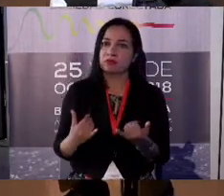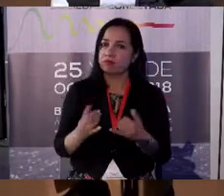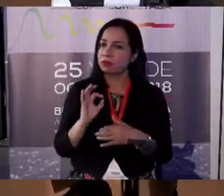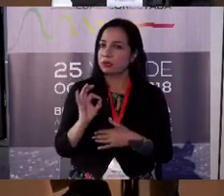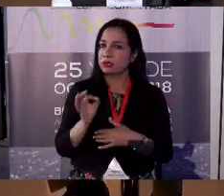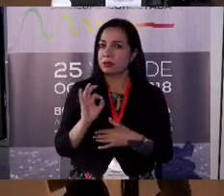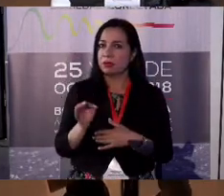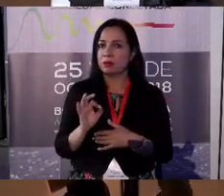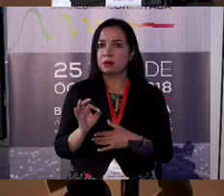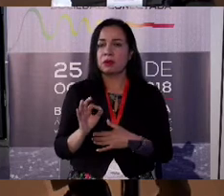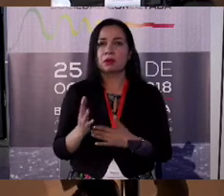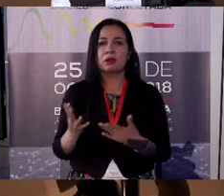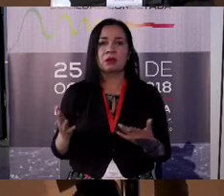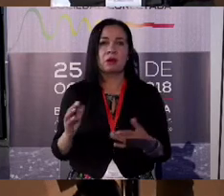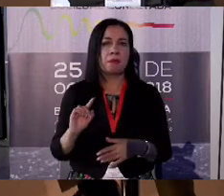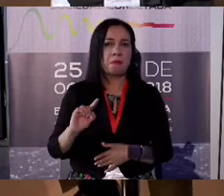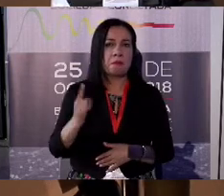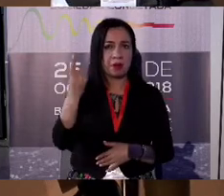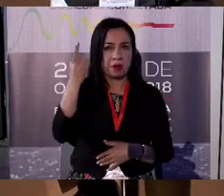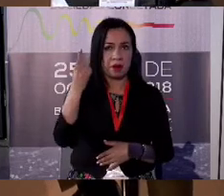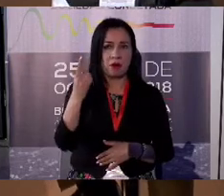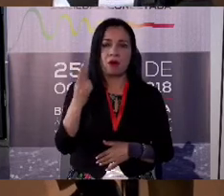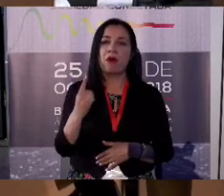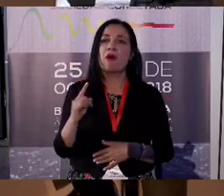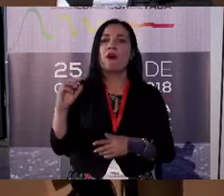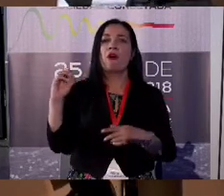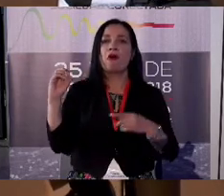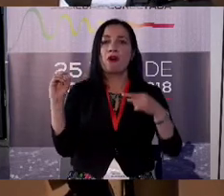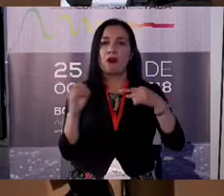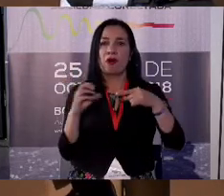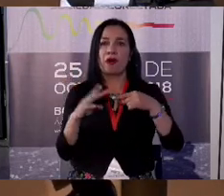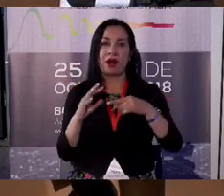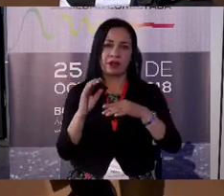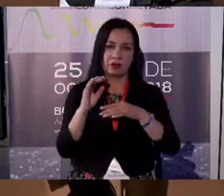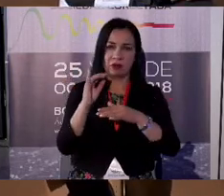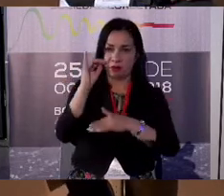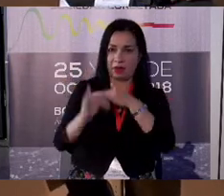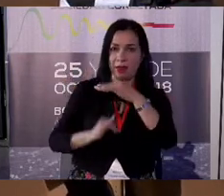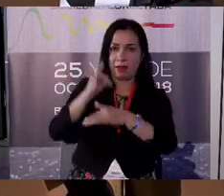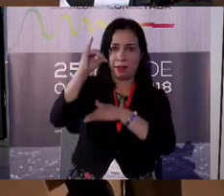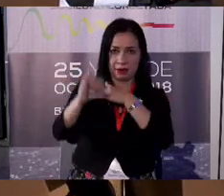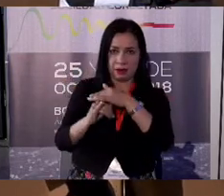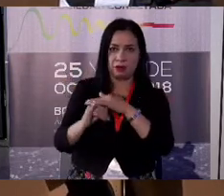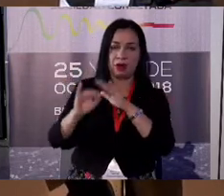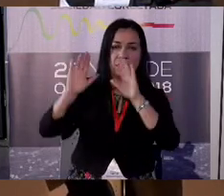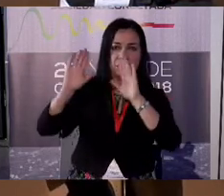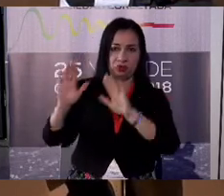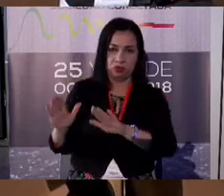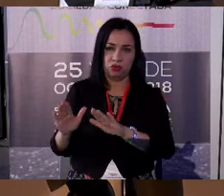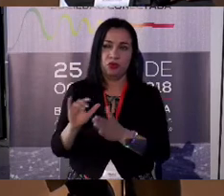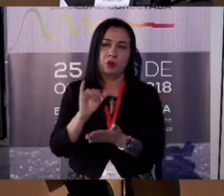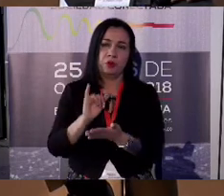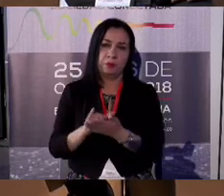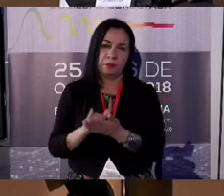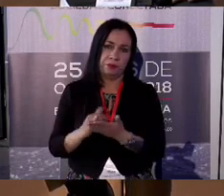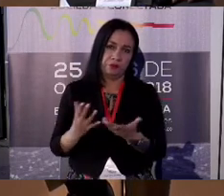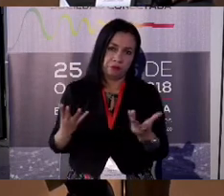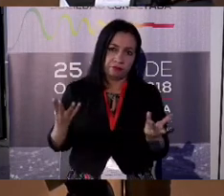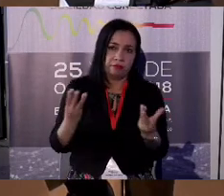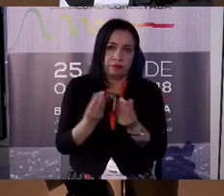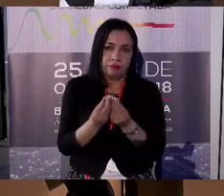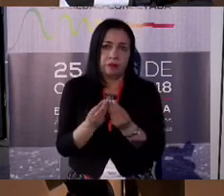primeros, en estos primeros congresos internacionales de espectro y después ya ha seguido gente de mi equipo. Nosotros hace poco